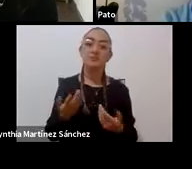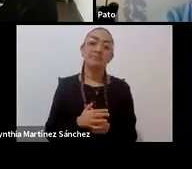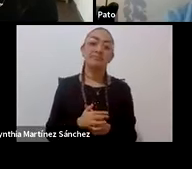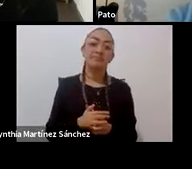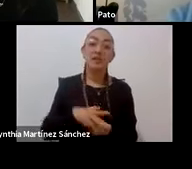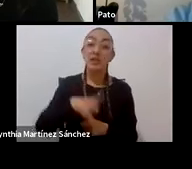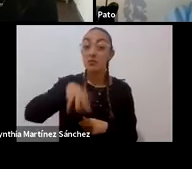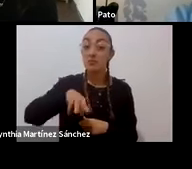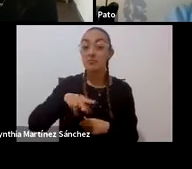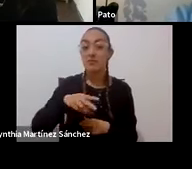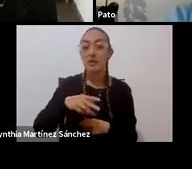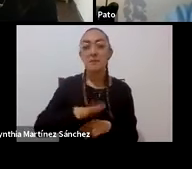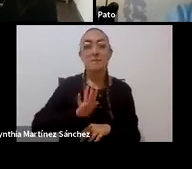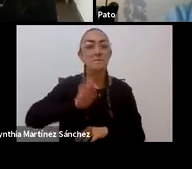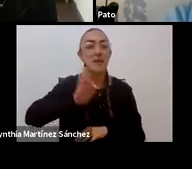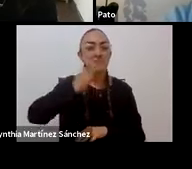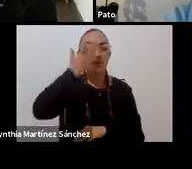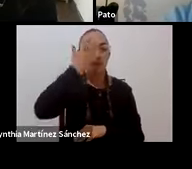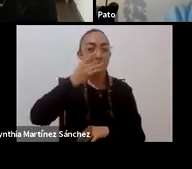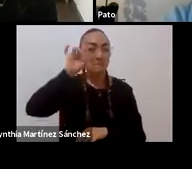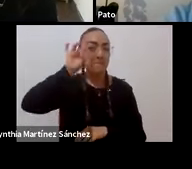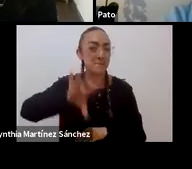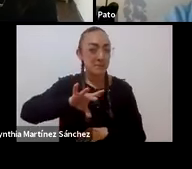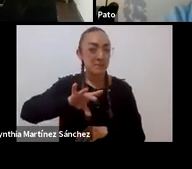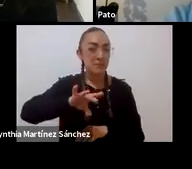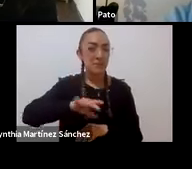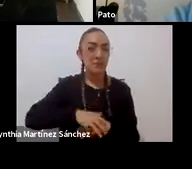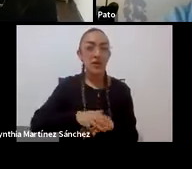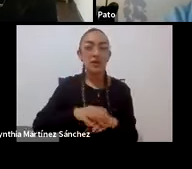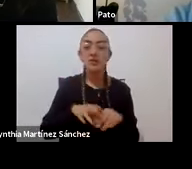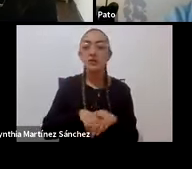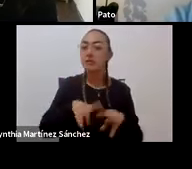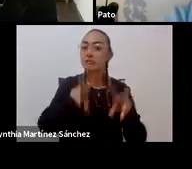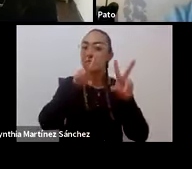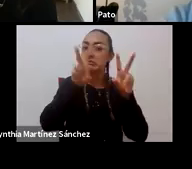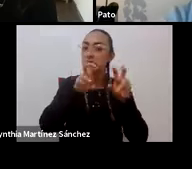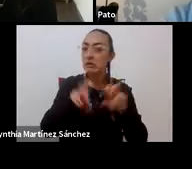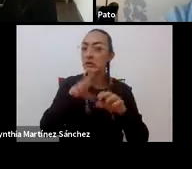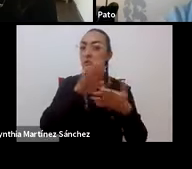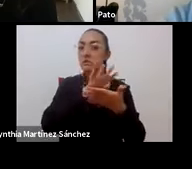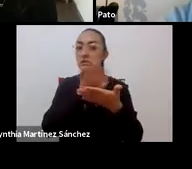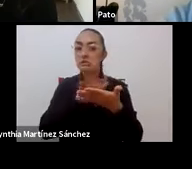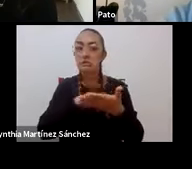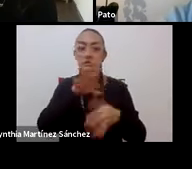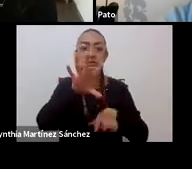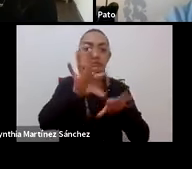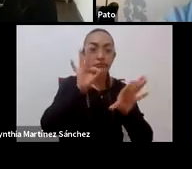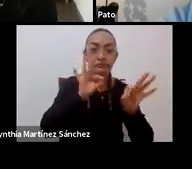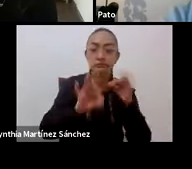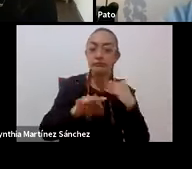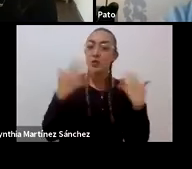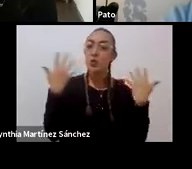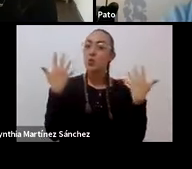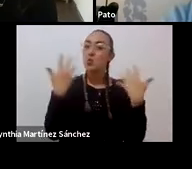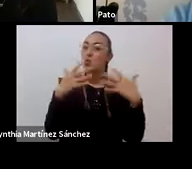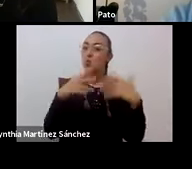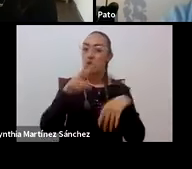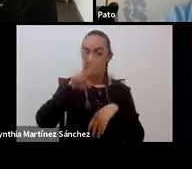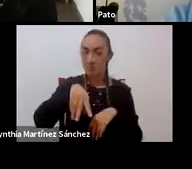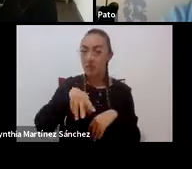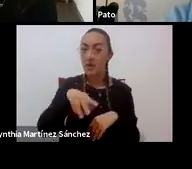una magia, particularmente con la magnífica selección de los textos, y hay algunos que les llegan a